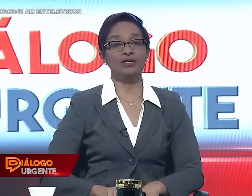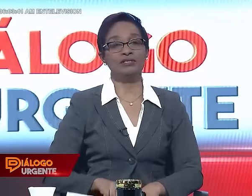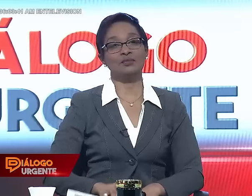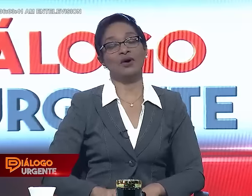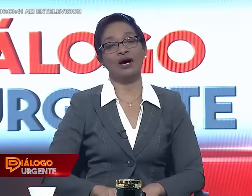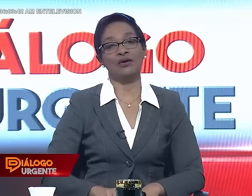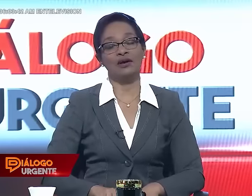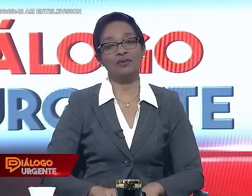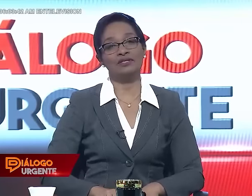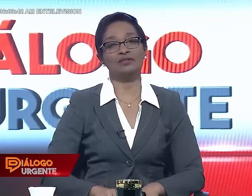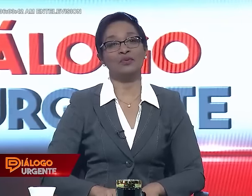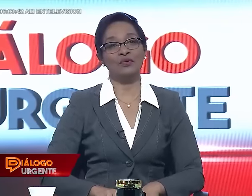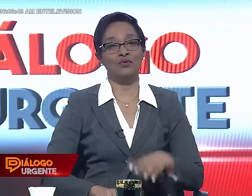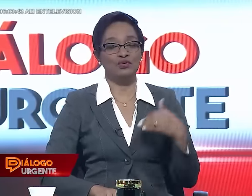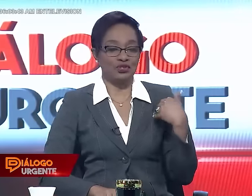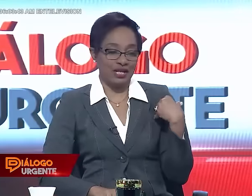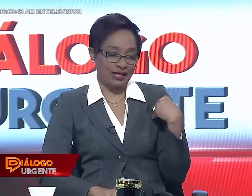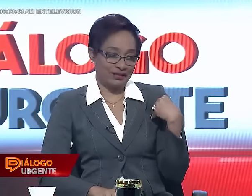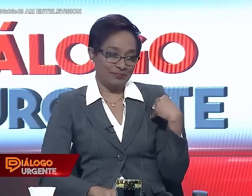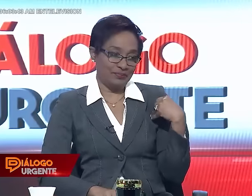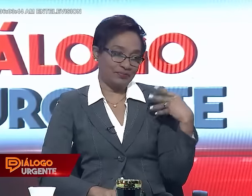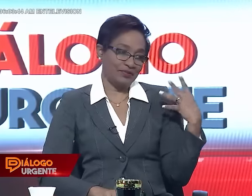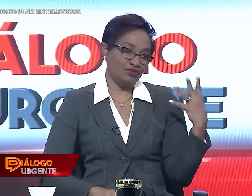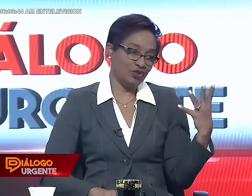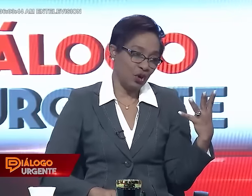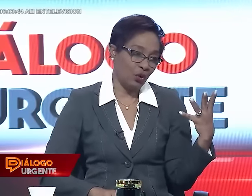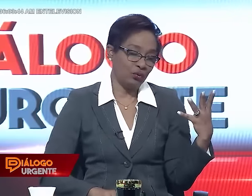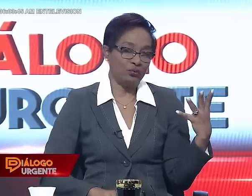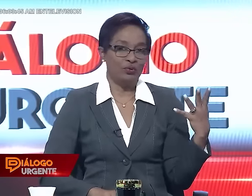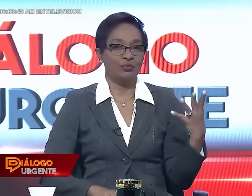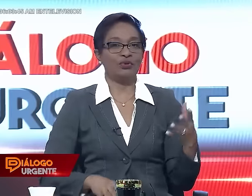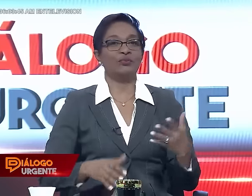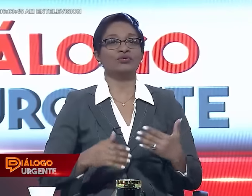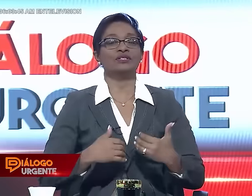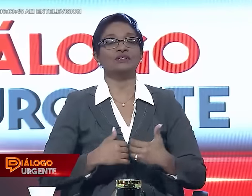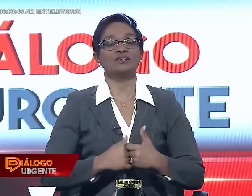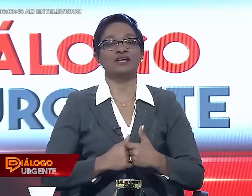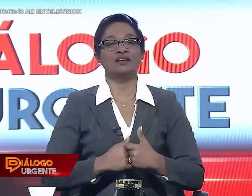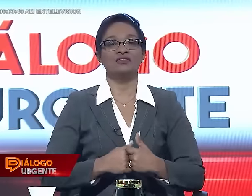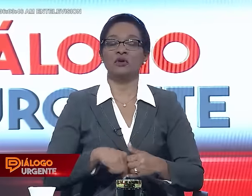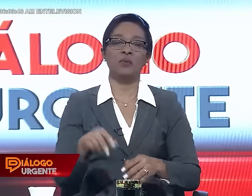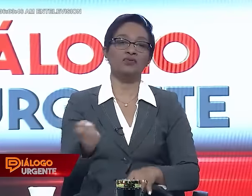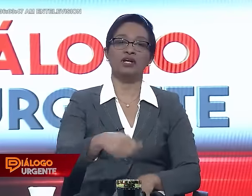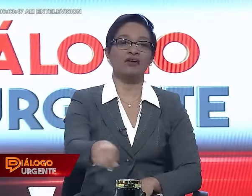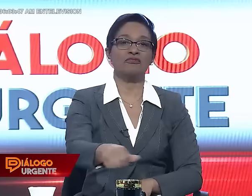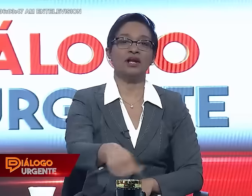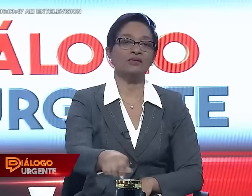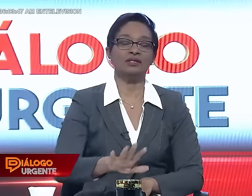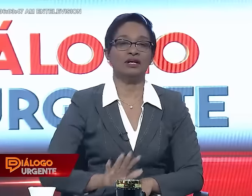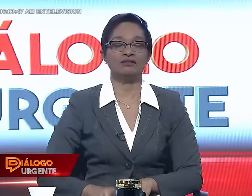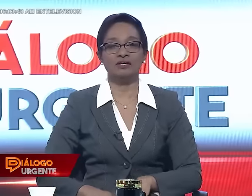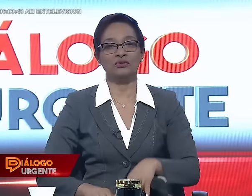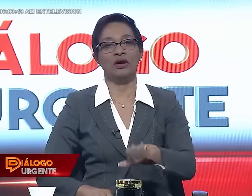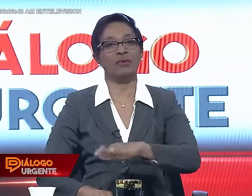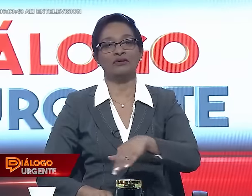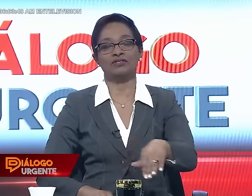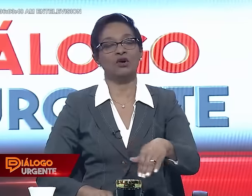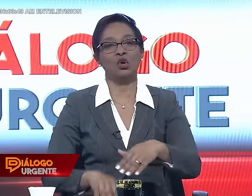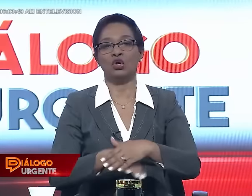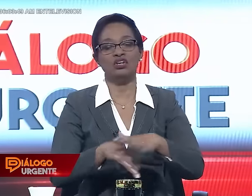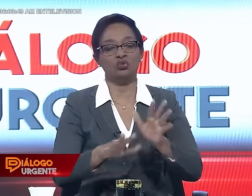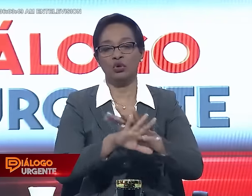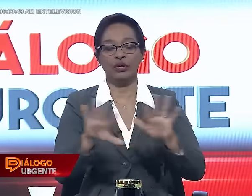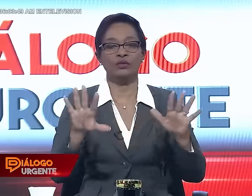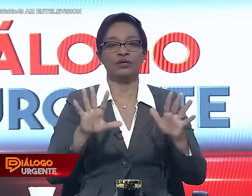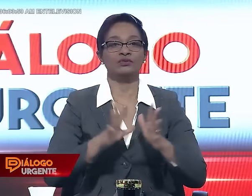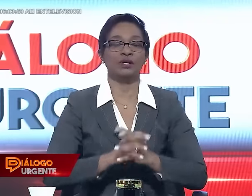entendido... Ahora mismo, usted, yo, podemos decir desde aquí, yo pondría a fulano en tal sitio y a Perencejo lo